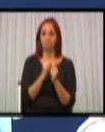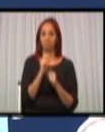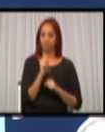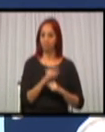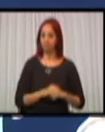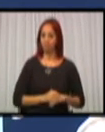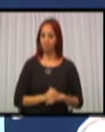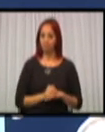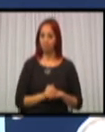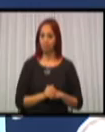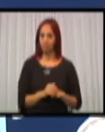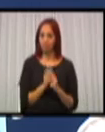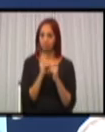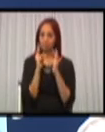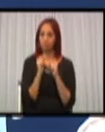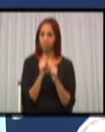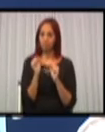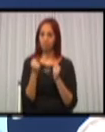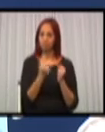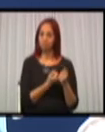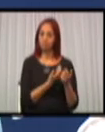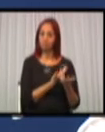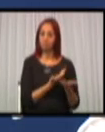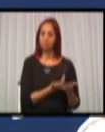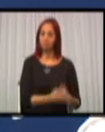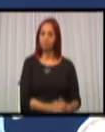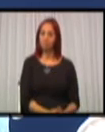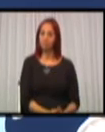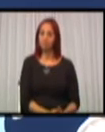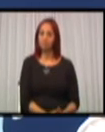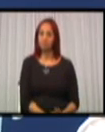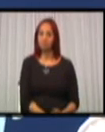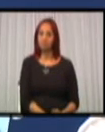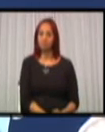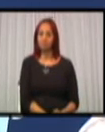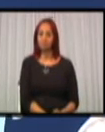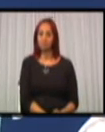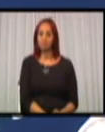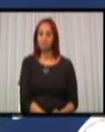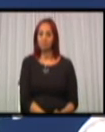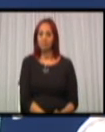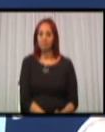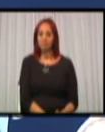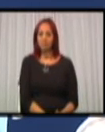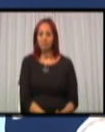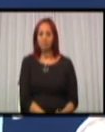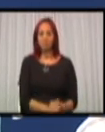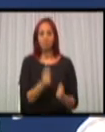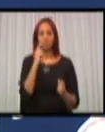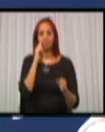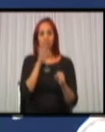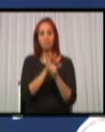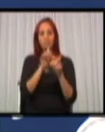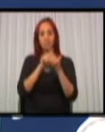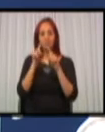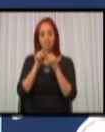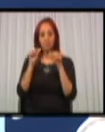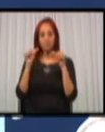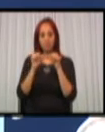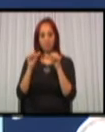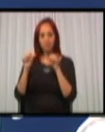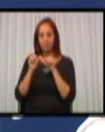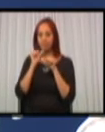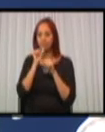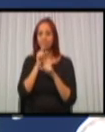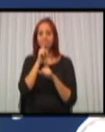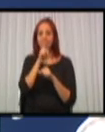Eso, el presupuesto municipal es un presupuesto que apenas da para cumplir con ciertas áreas. No